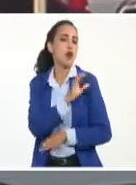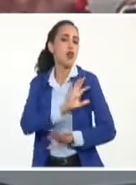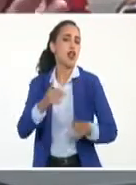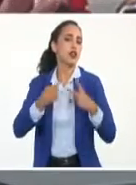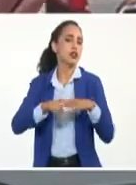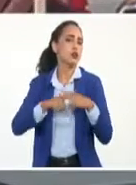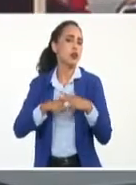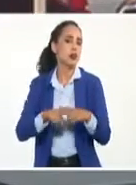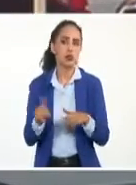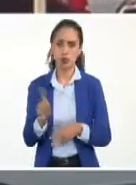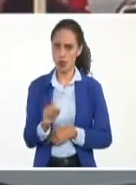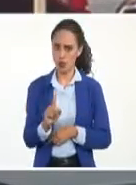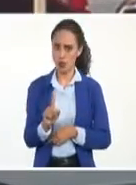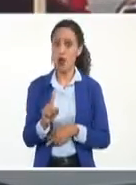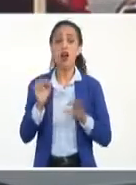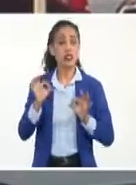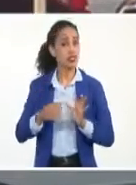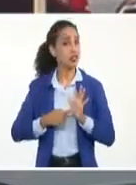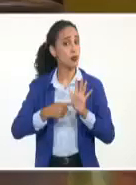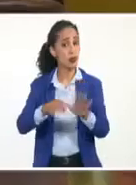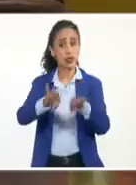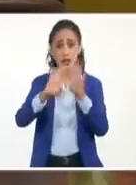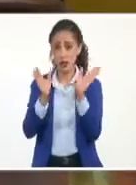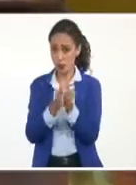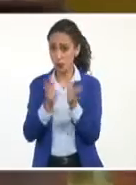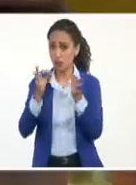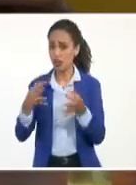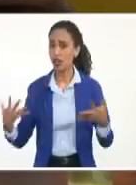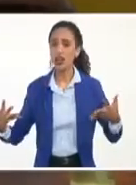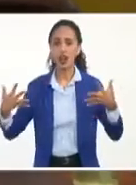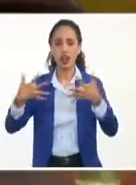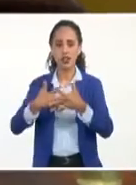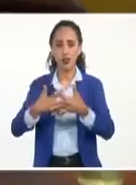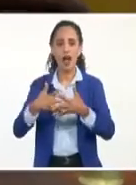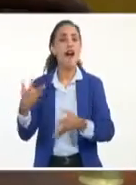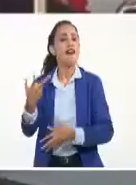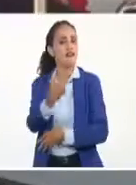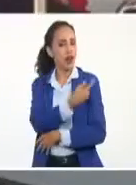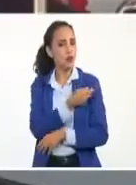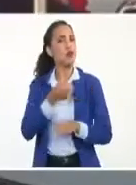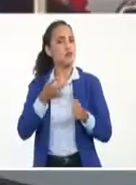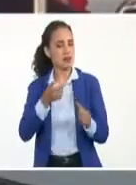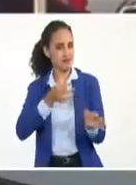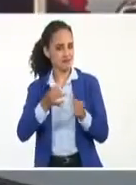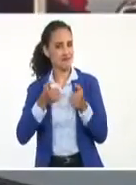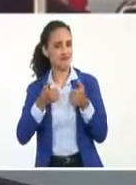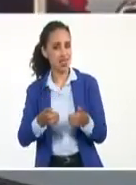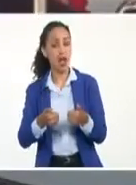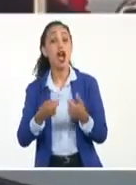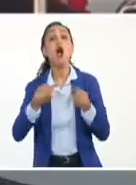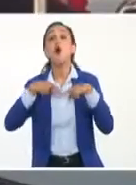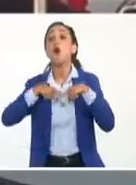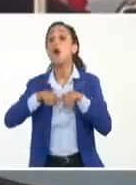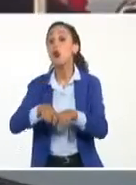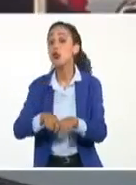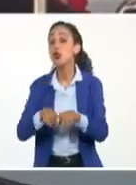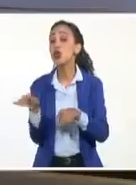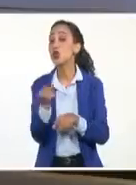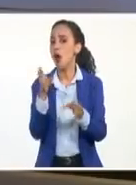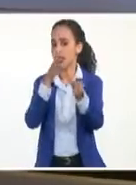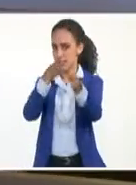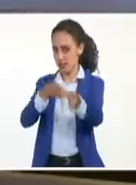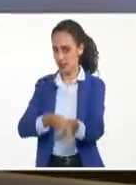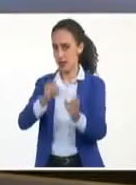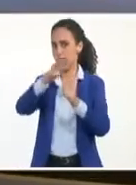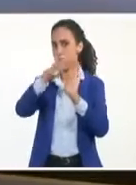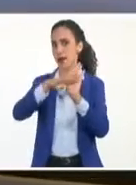ser una, y es lo que está demostrando el mundo, una combinación de la efectividad de la vacunación con la efectividad en las medidas que